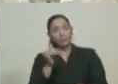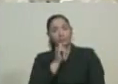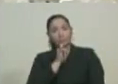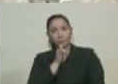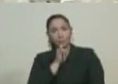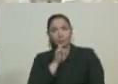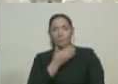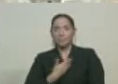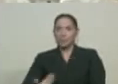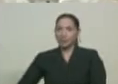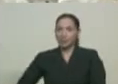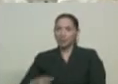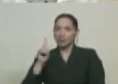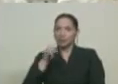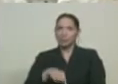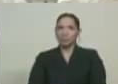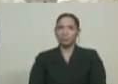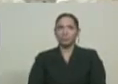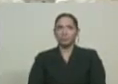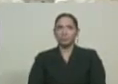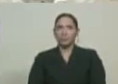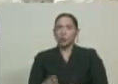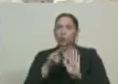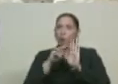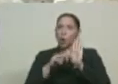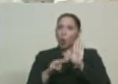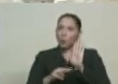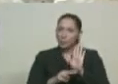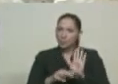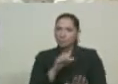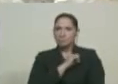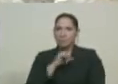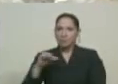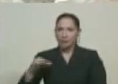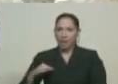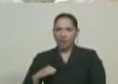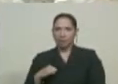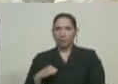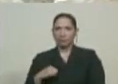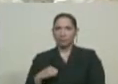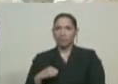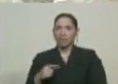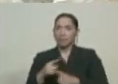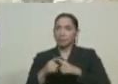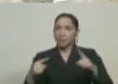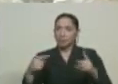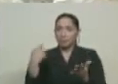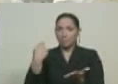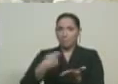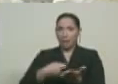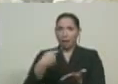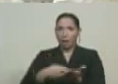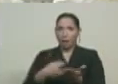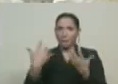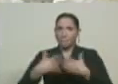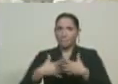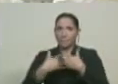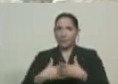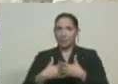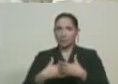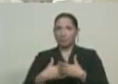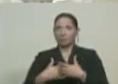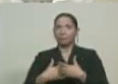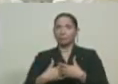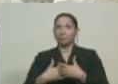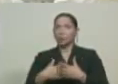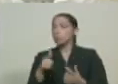que tiene que ver con la nómina privada, con el pago del diferencial a la empresa privada para